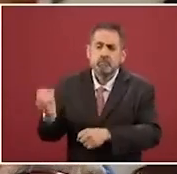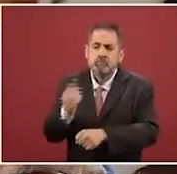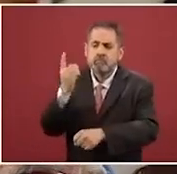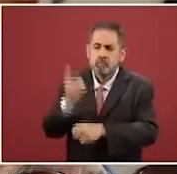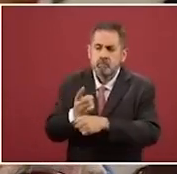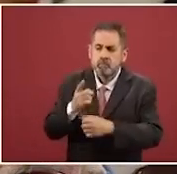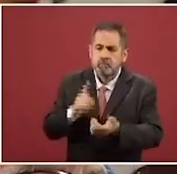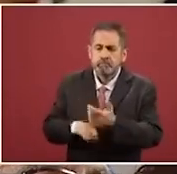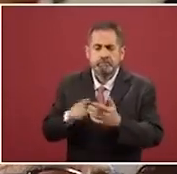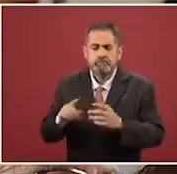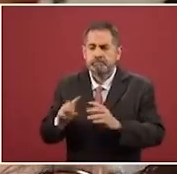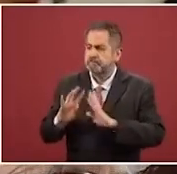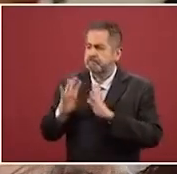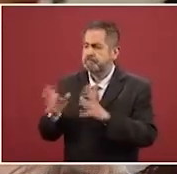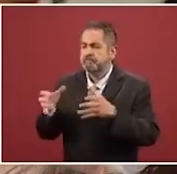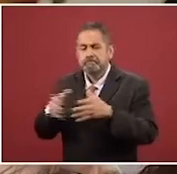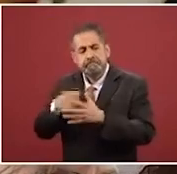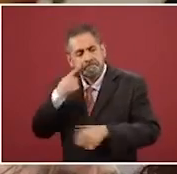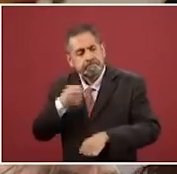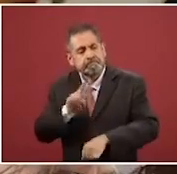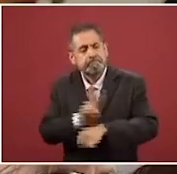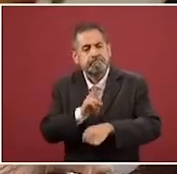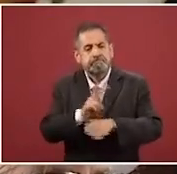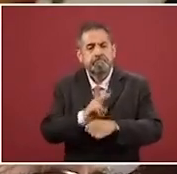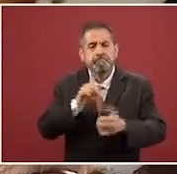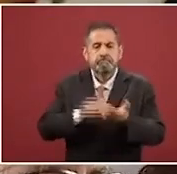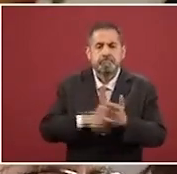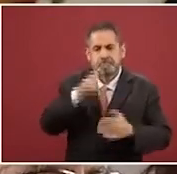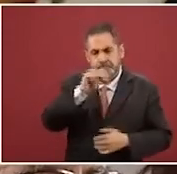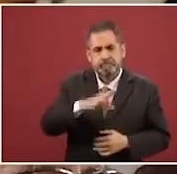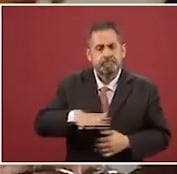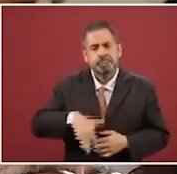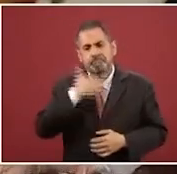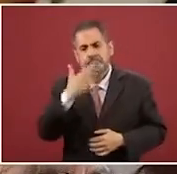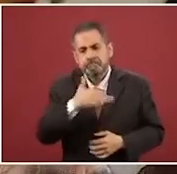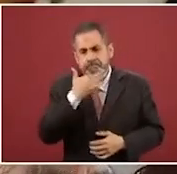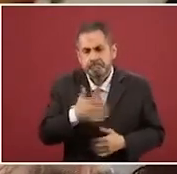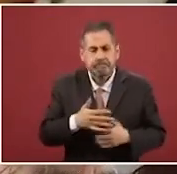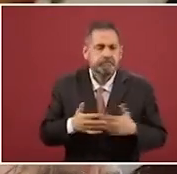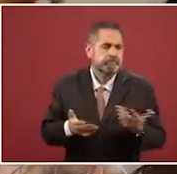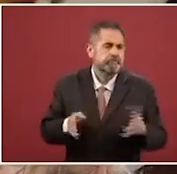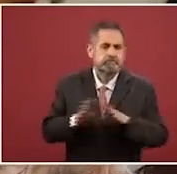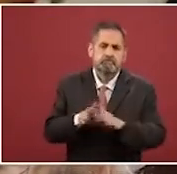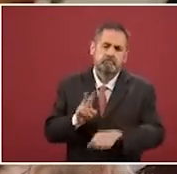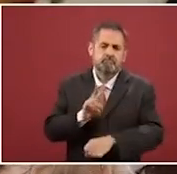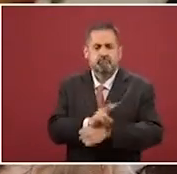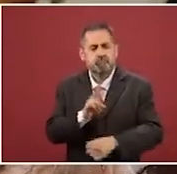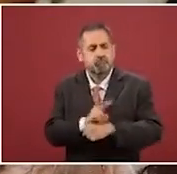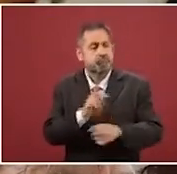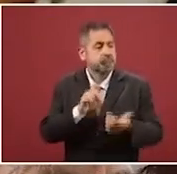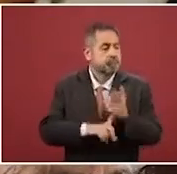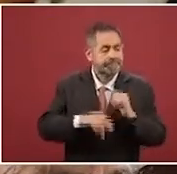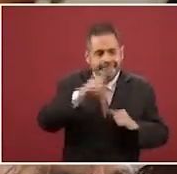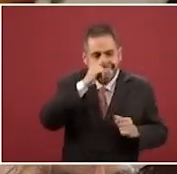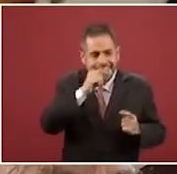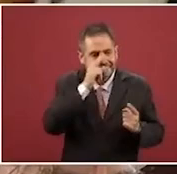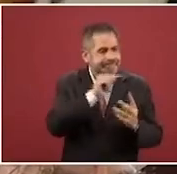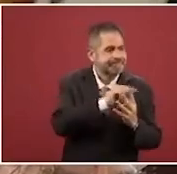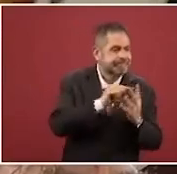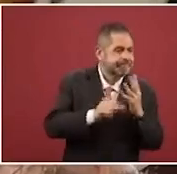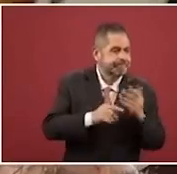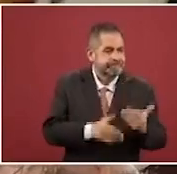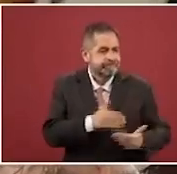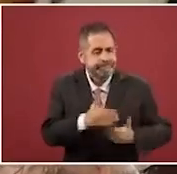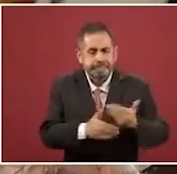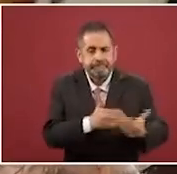de tener un comité de supervisión para evitar actos de corrupción y supervisión y fallas técnicas en los avances